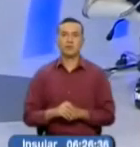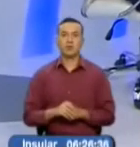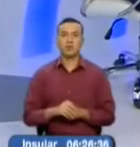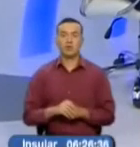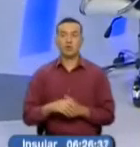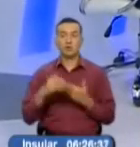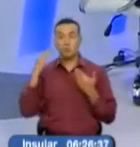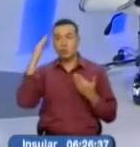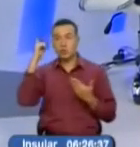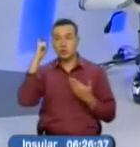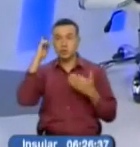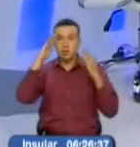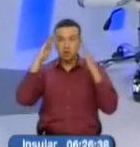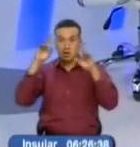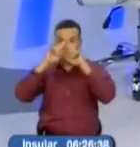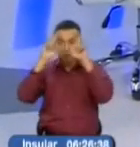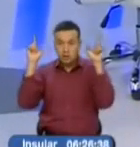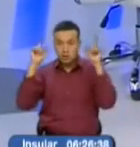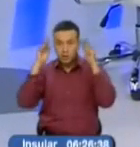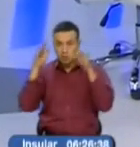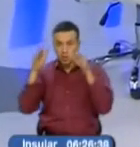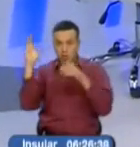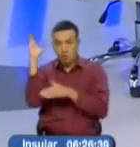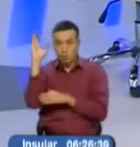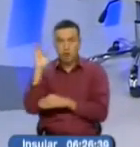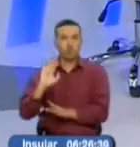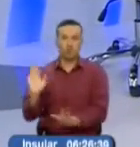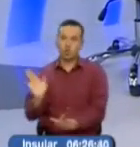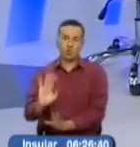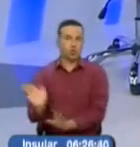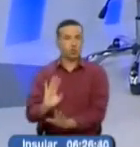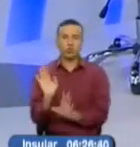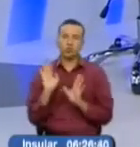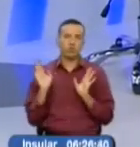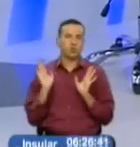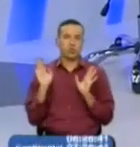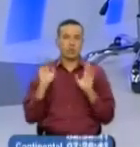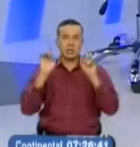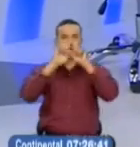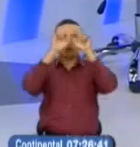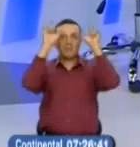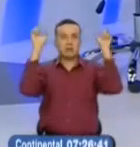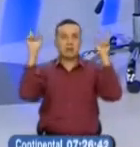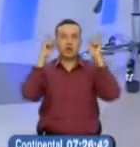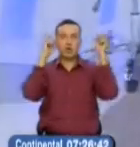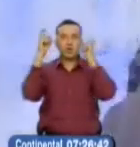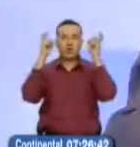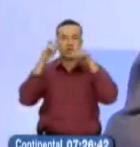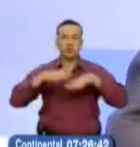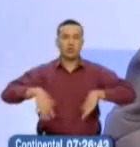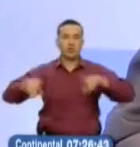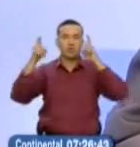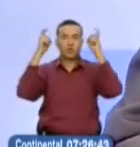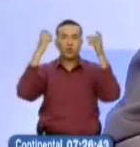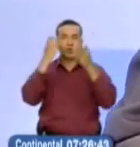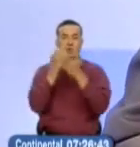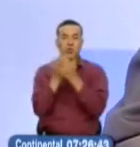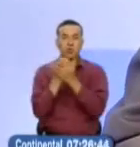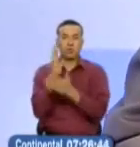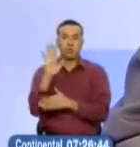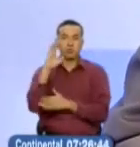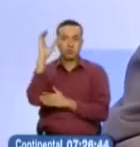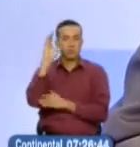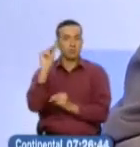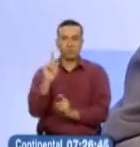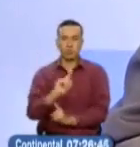la política debe ser Pro empresarial en el sentido colombiano porque ahí los empresarios controlan la política económica de hecho